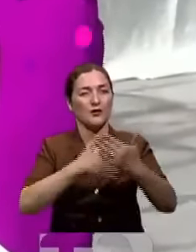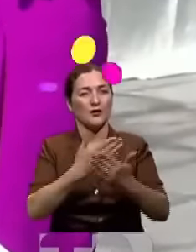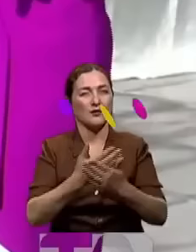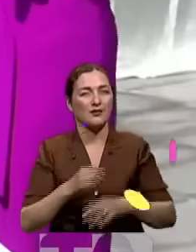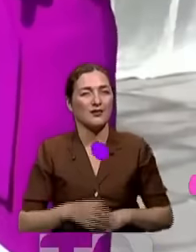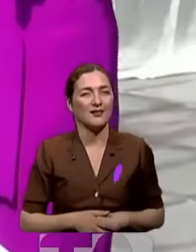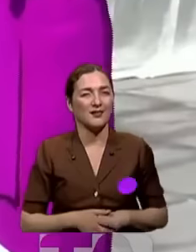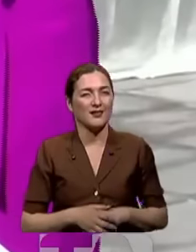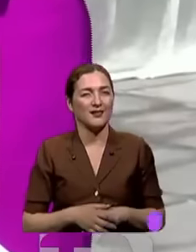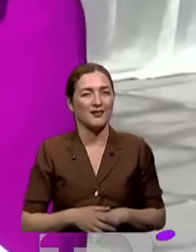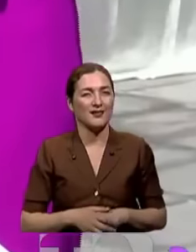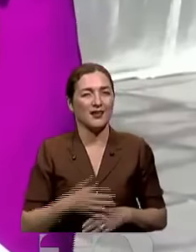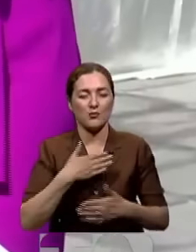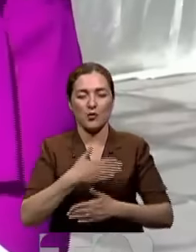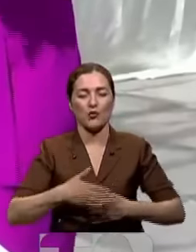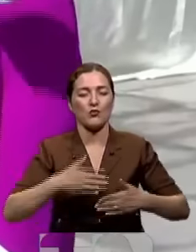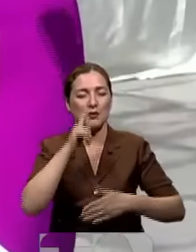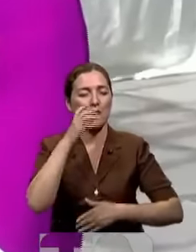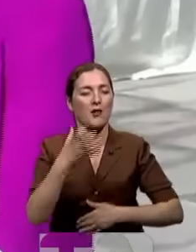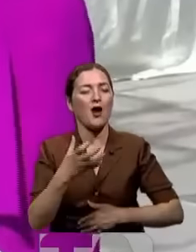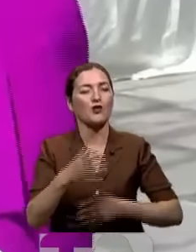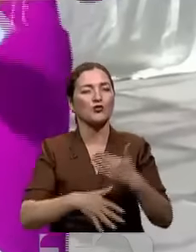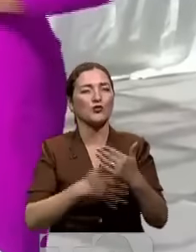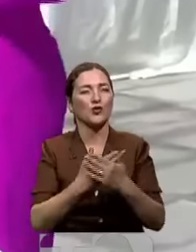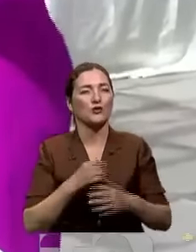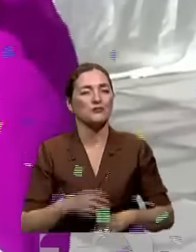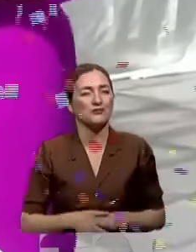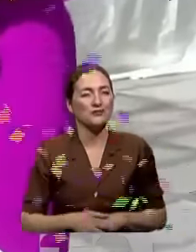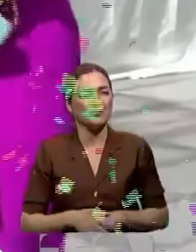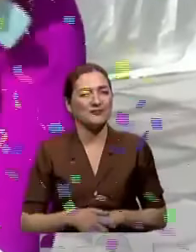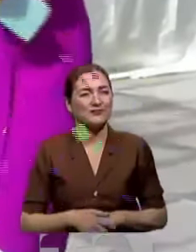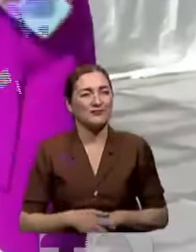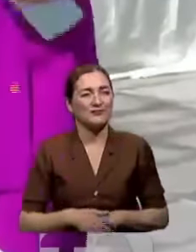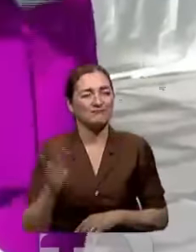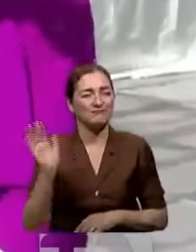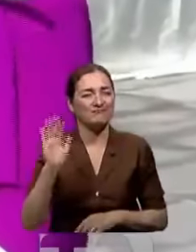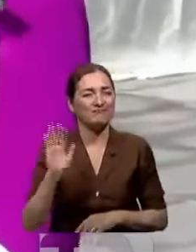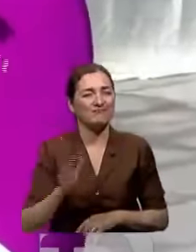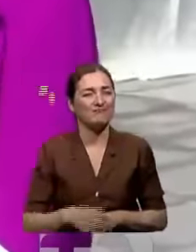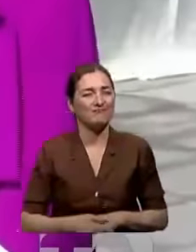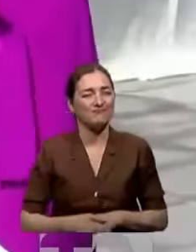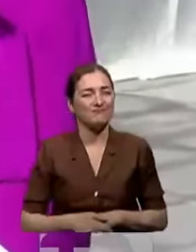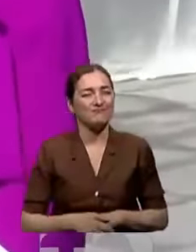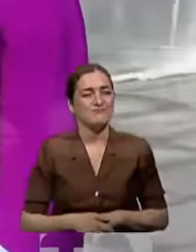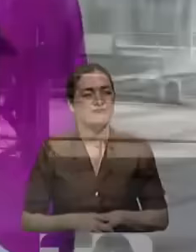bienvenidos todos a disfrutar de las guaguas de pan y de la colada morada. Buen día.